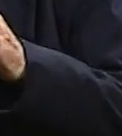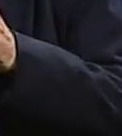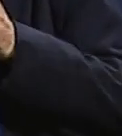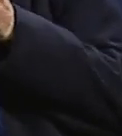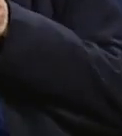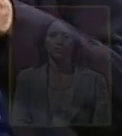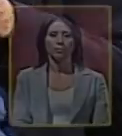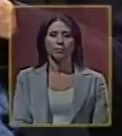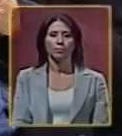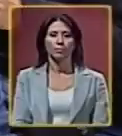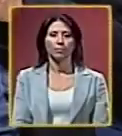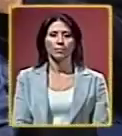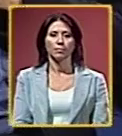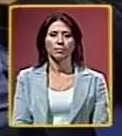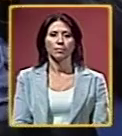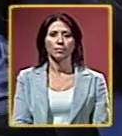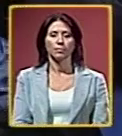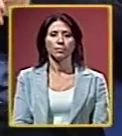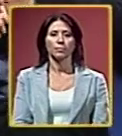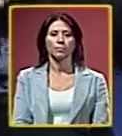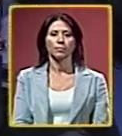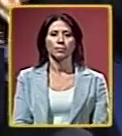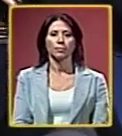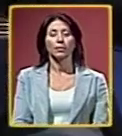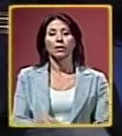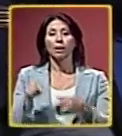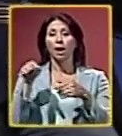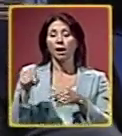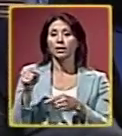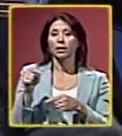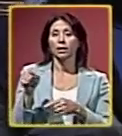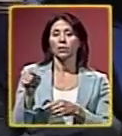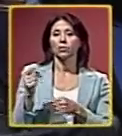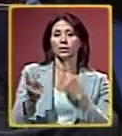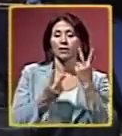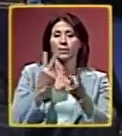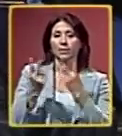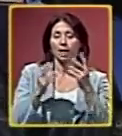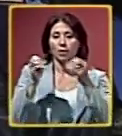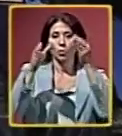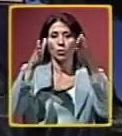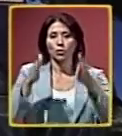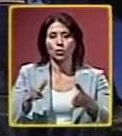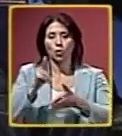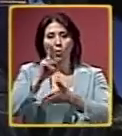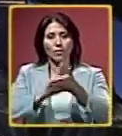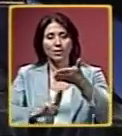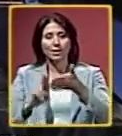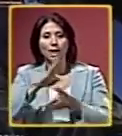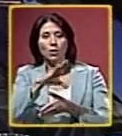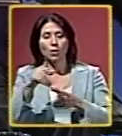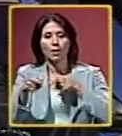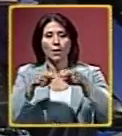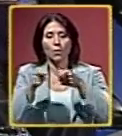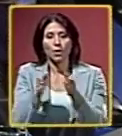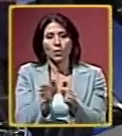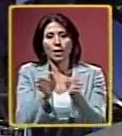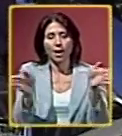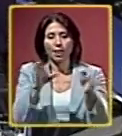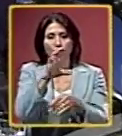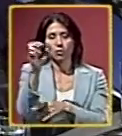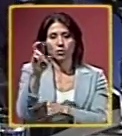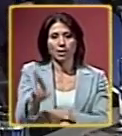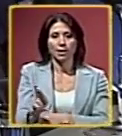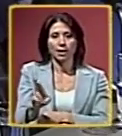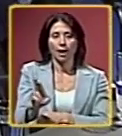Nos está ilustrando, amigas y amigos, el profesor universitario y regulador general de Costa Rica,